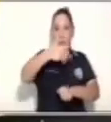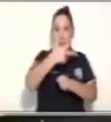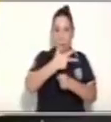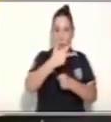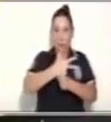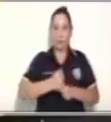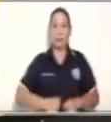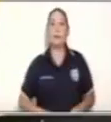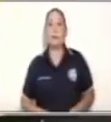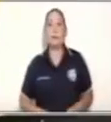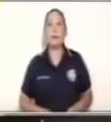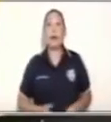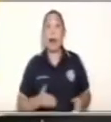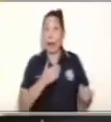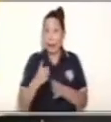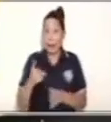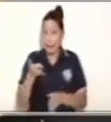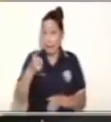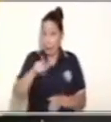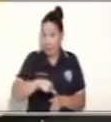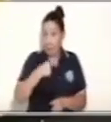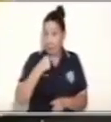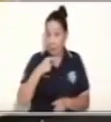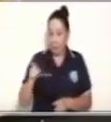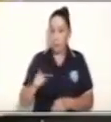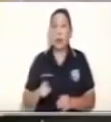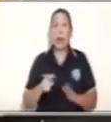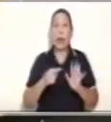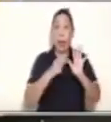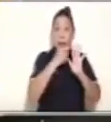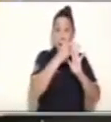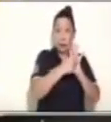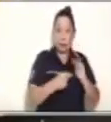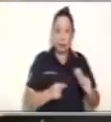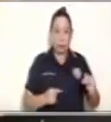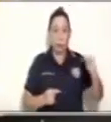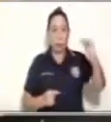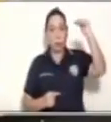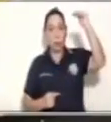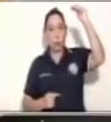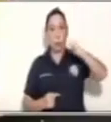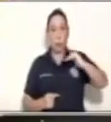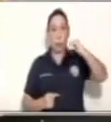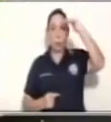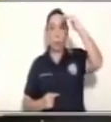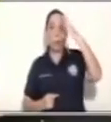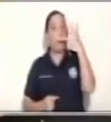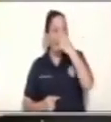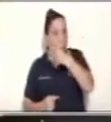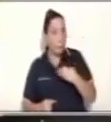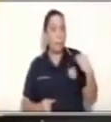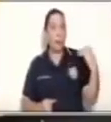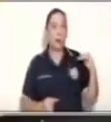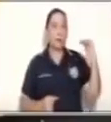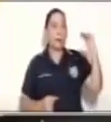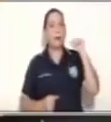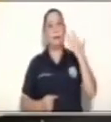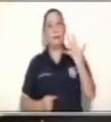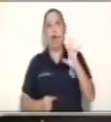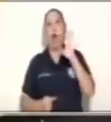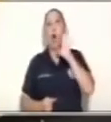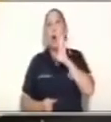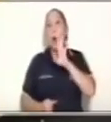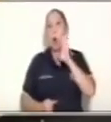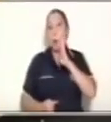Después de eso, dice mi abuela, ellas fueron creciendo, se fueron poniendo bonitas, ya